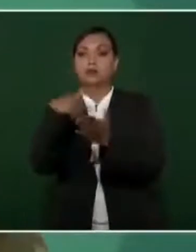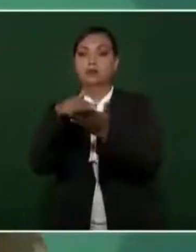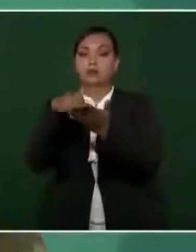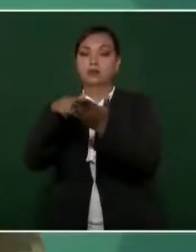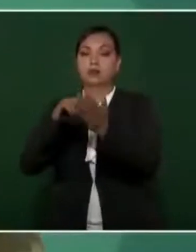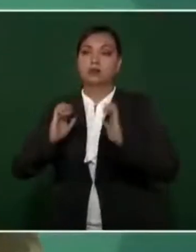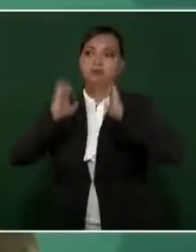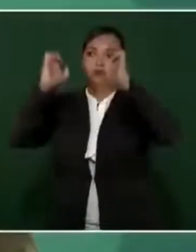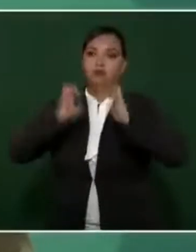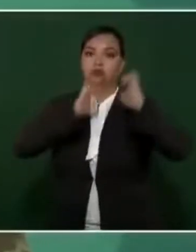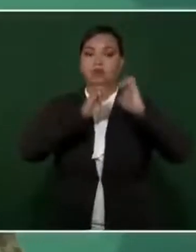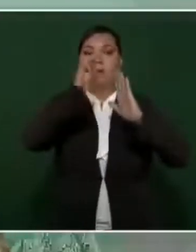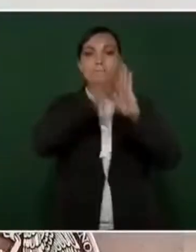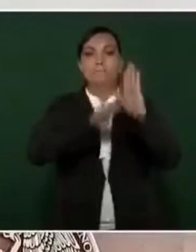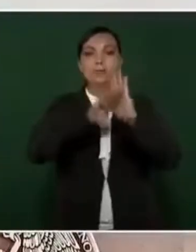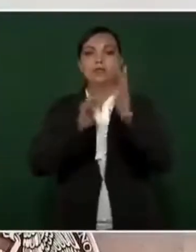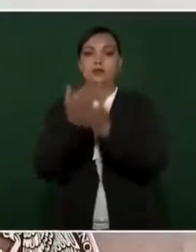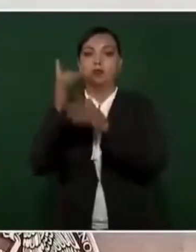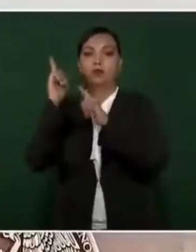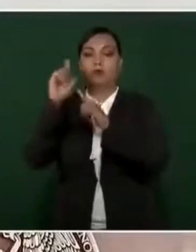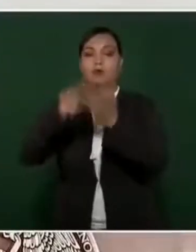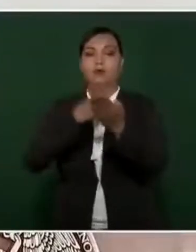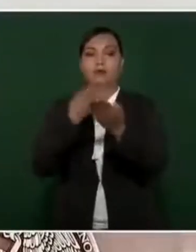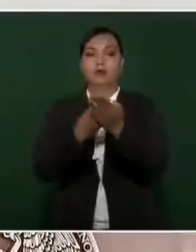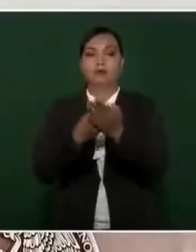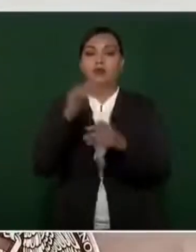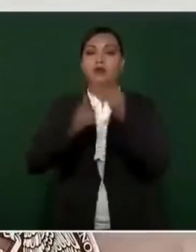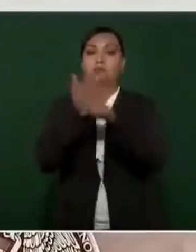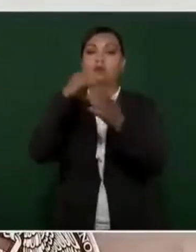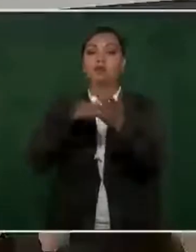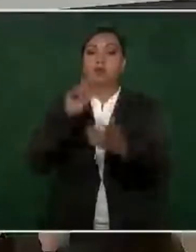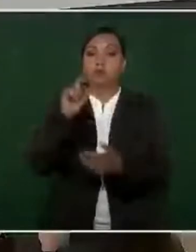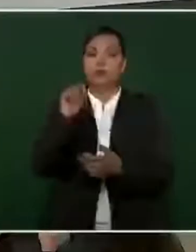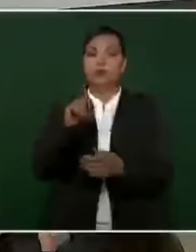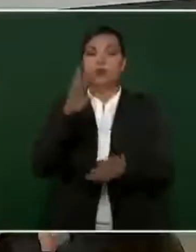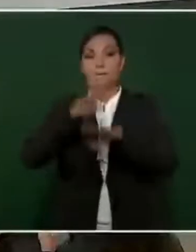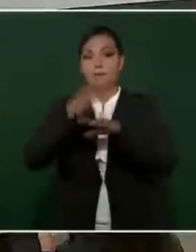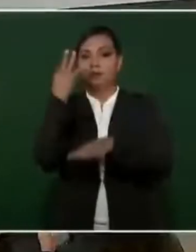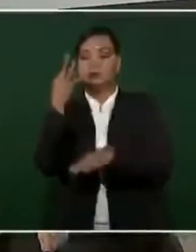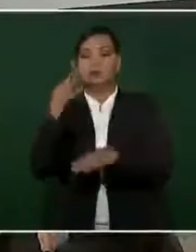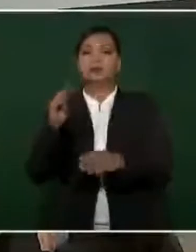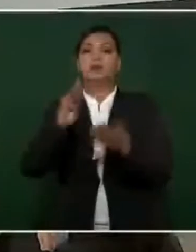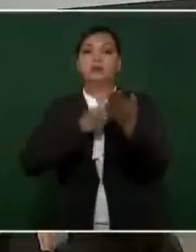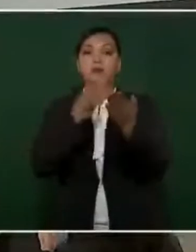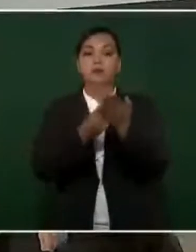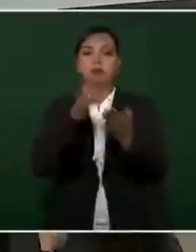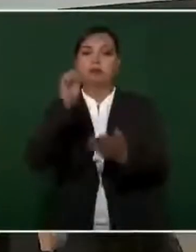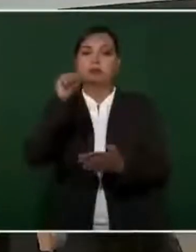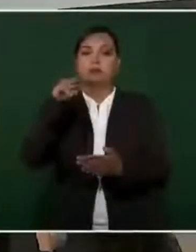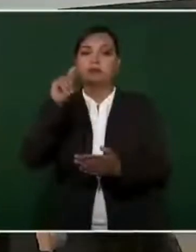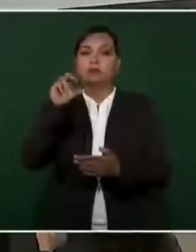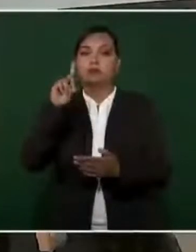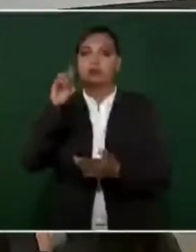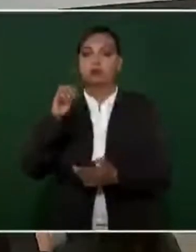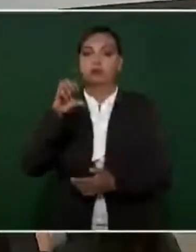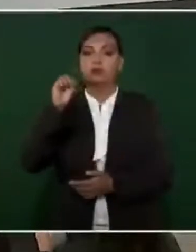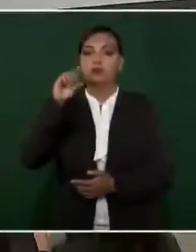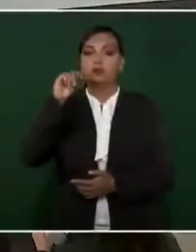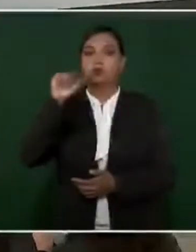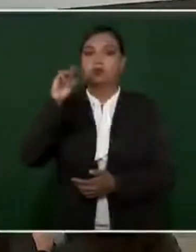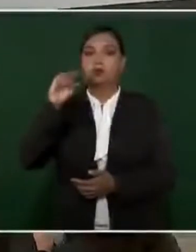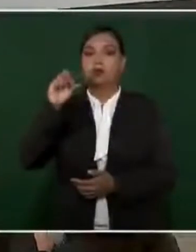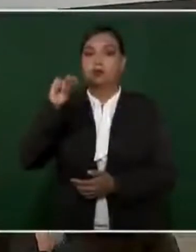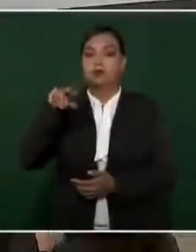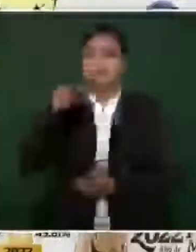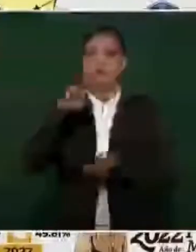Mante, Nuevo Laredo, en Reynosa. En 2020 otras 3 en Matamoros, San Fernando, Soto La Marina. En el